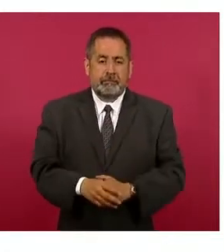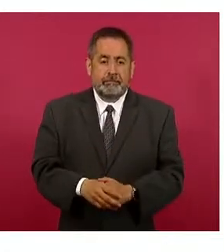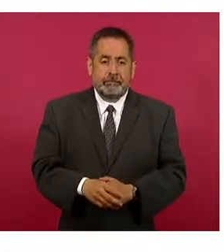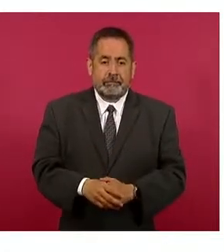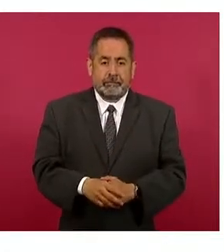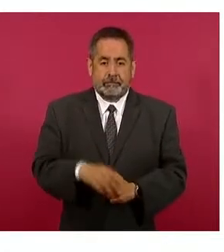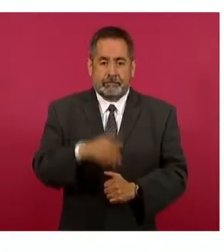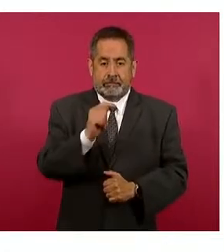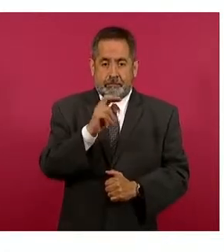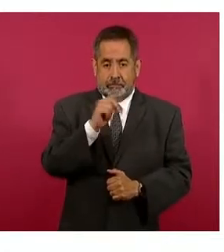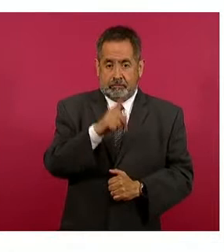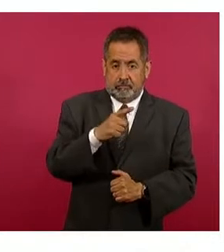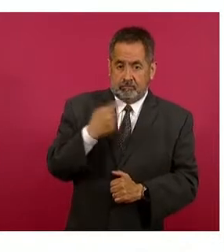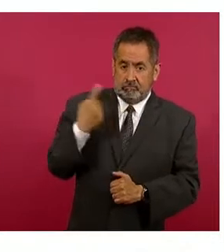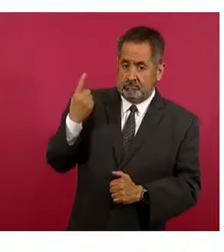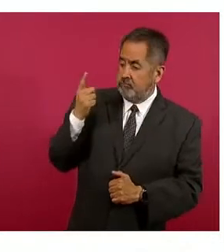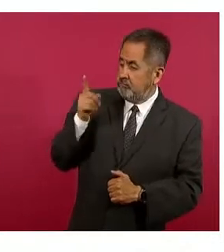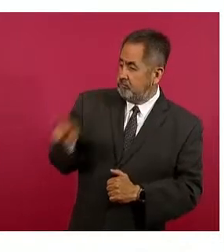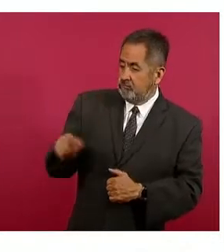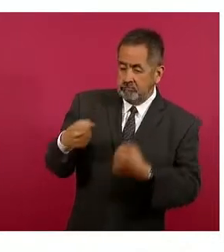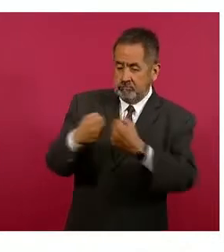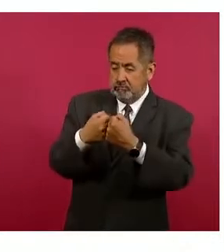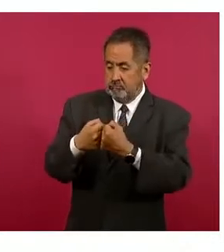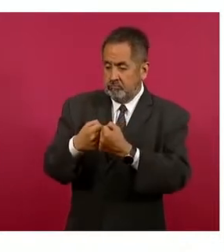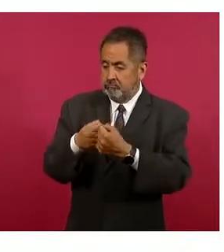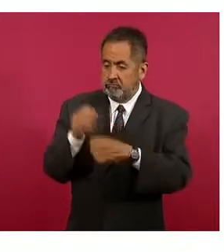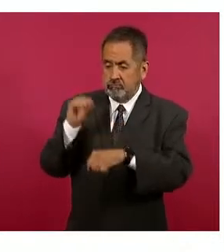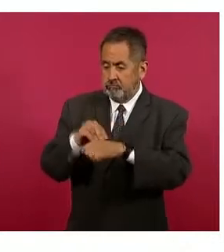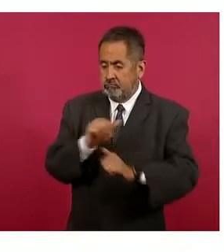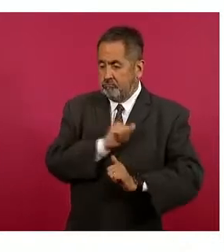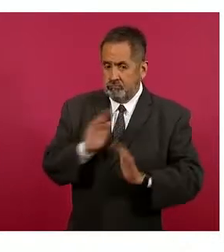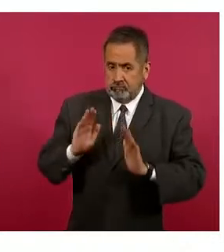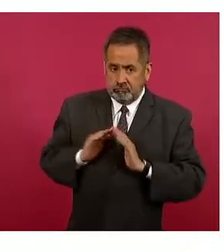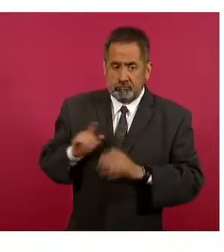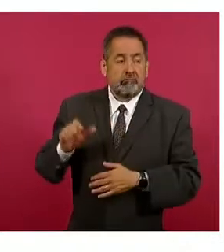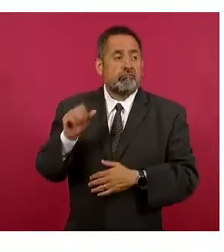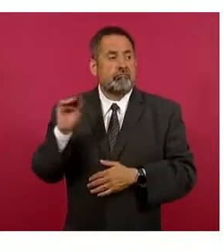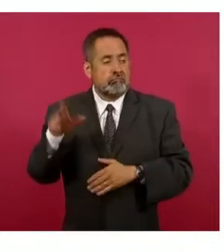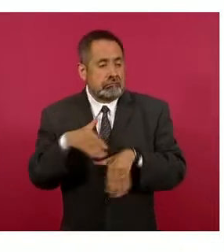Trump demandó militarizar la frontera y AMLO cumplió.